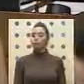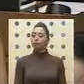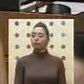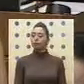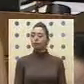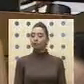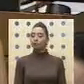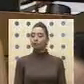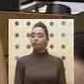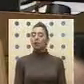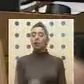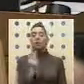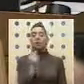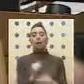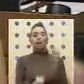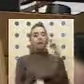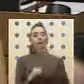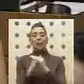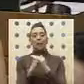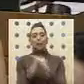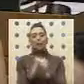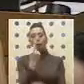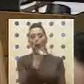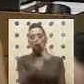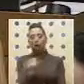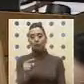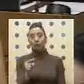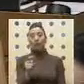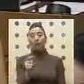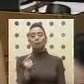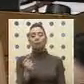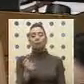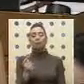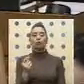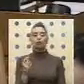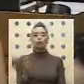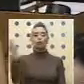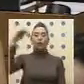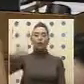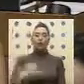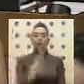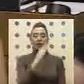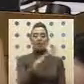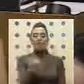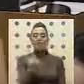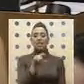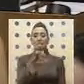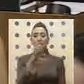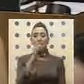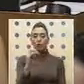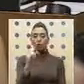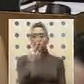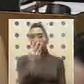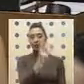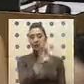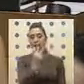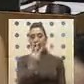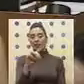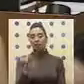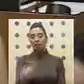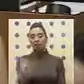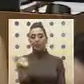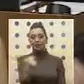la variación máxima semanal de 32 pesos por litro con CIPCO, que habría sido de